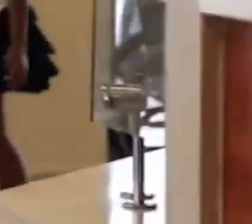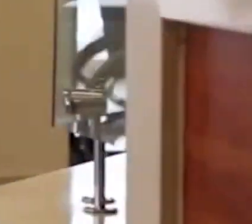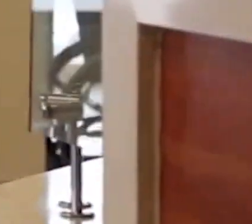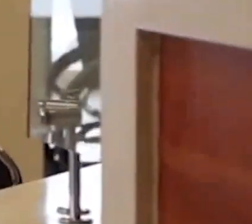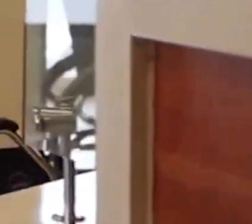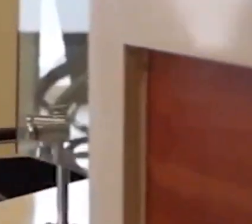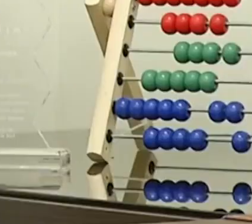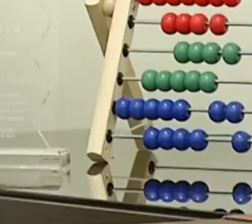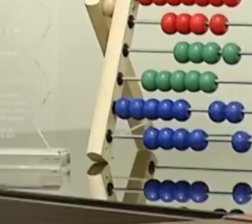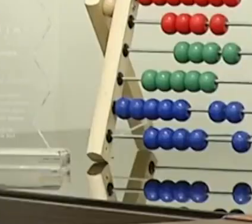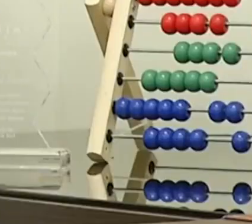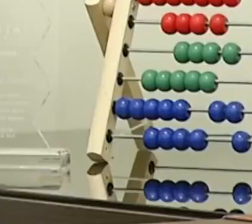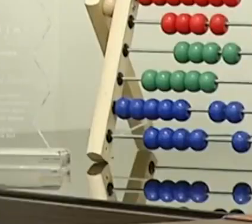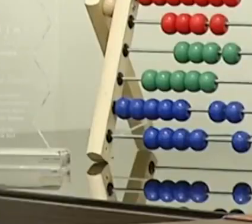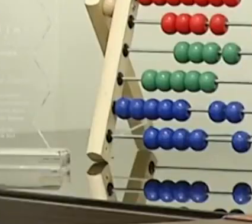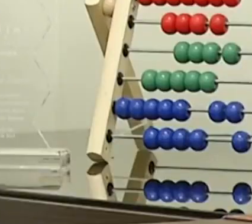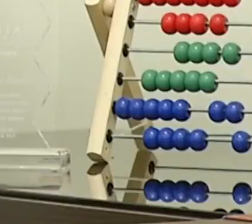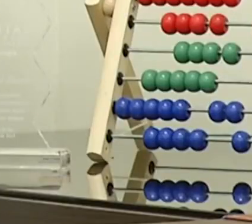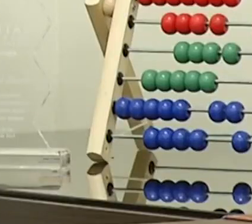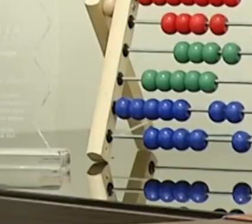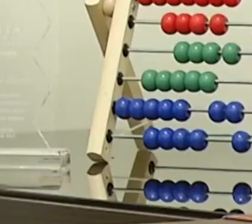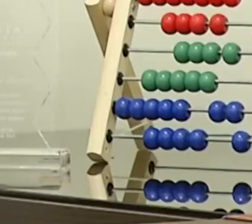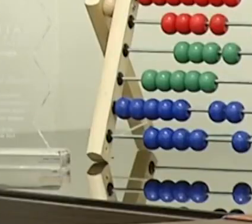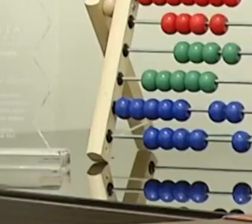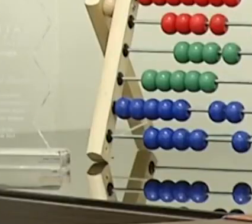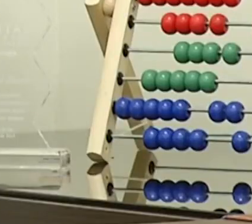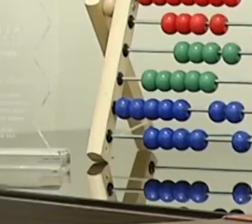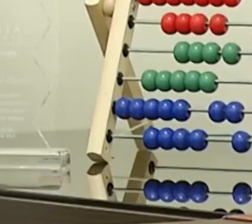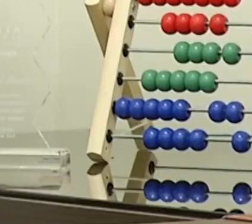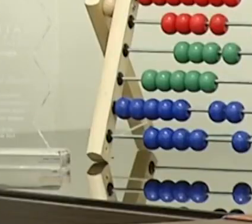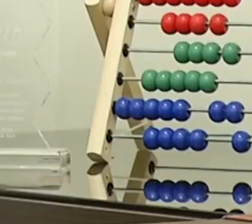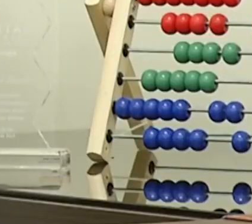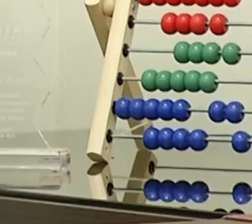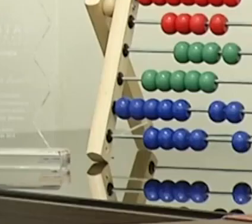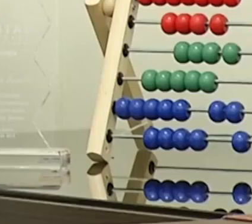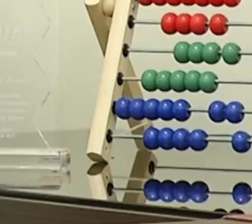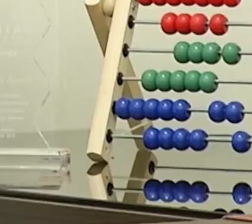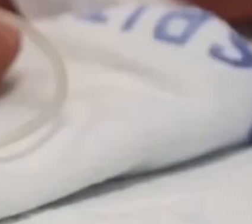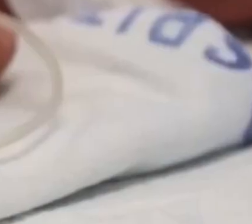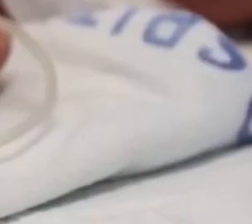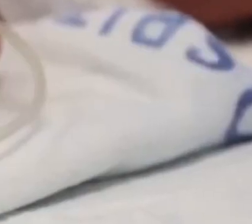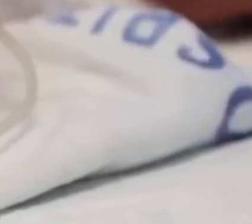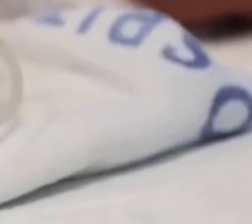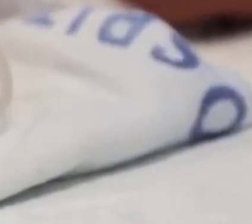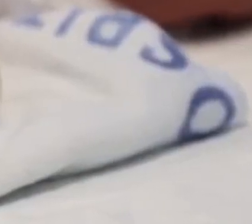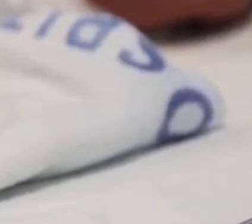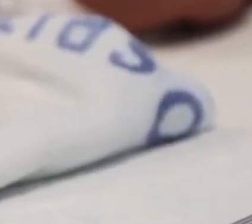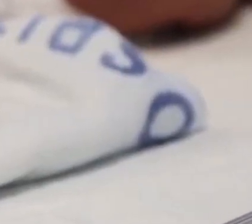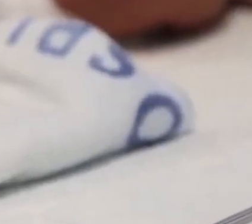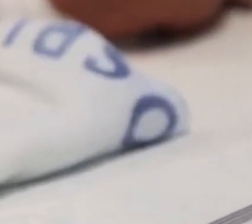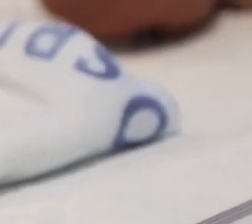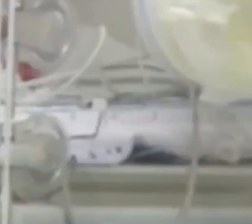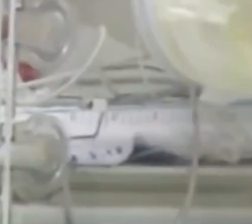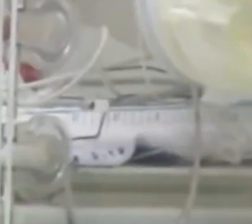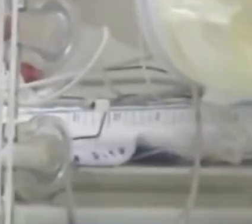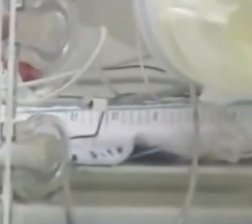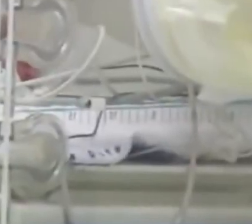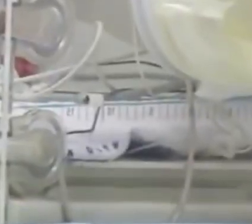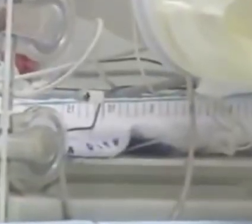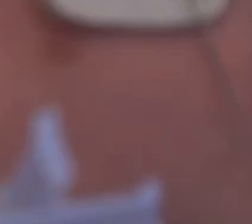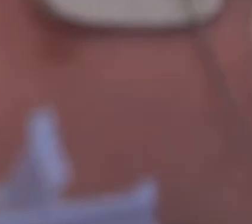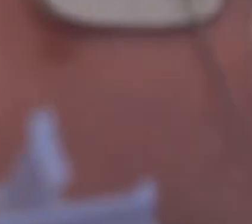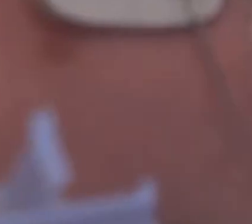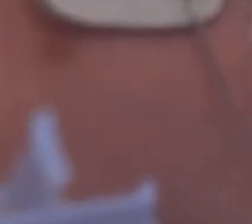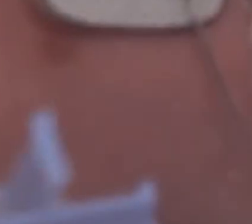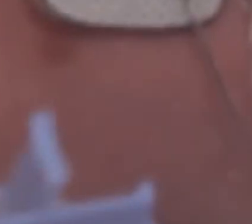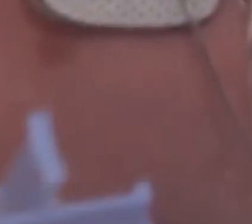En estos años, el Hospital Pediátrico Dr. Hugo Mendoza ha atendido 950,000